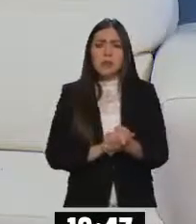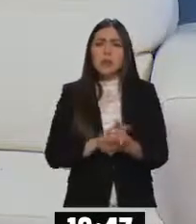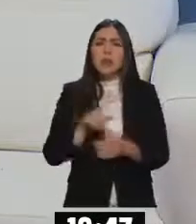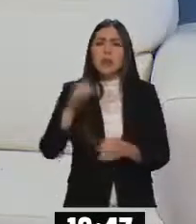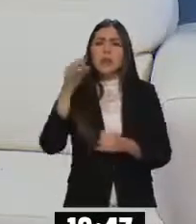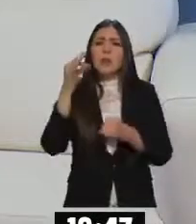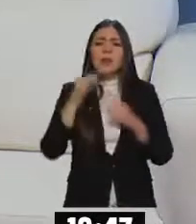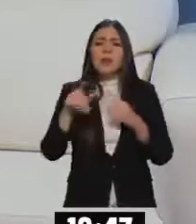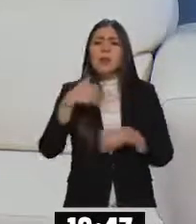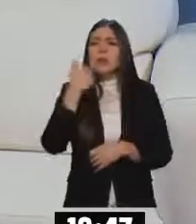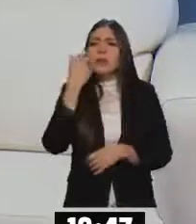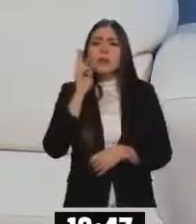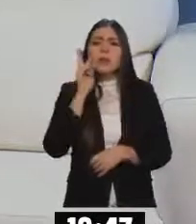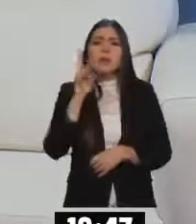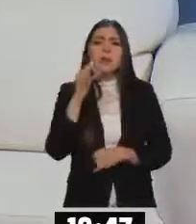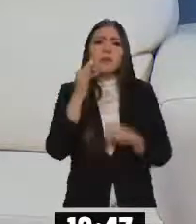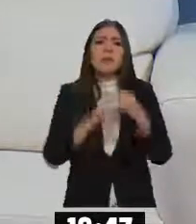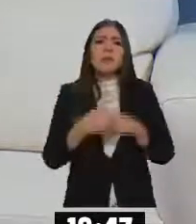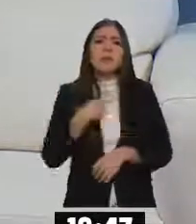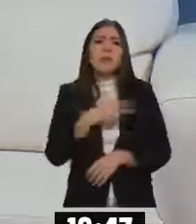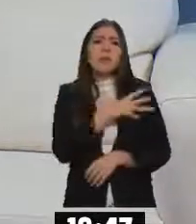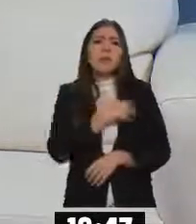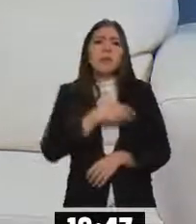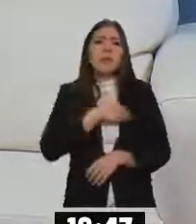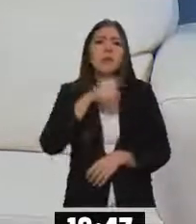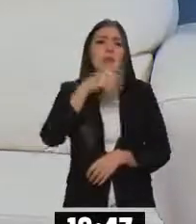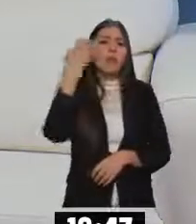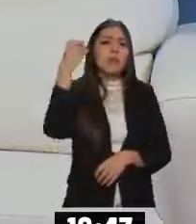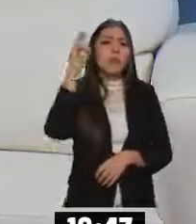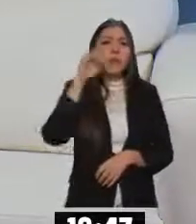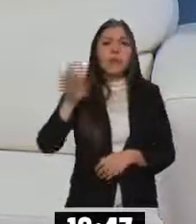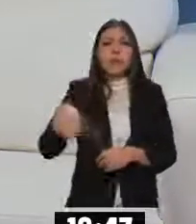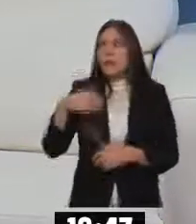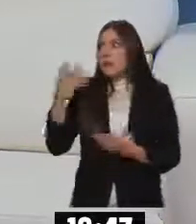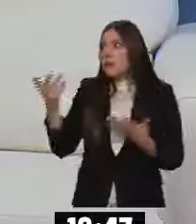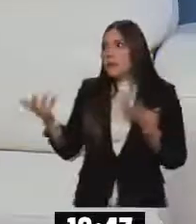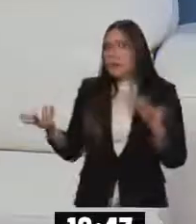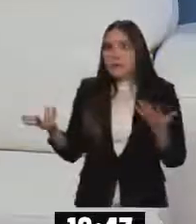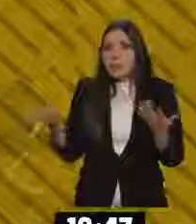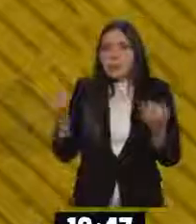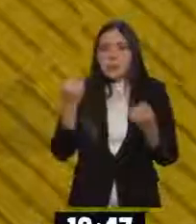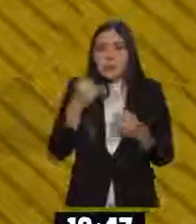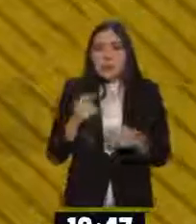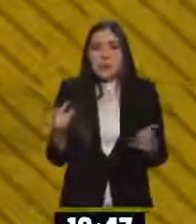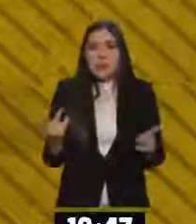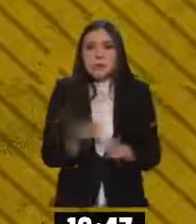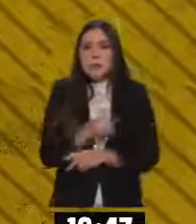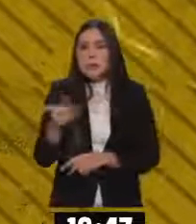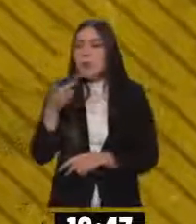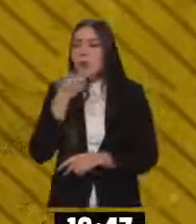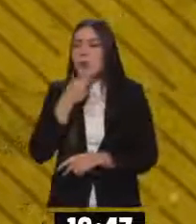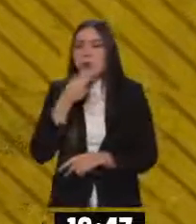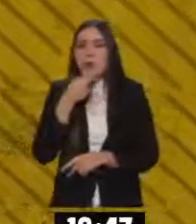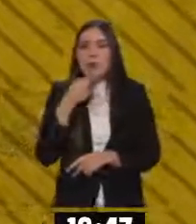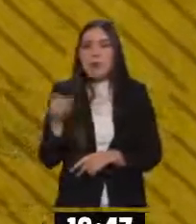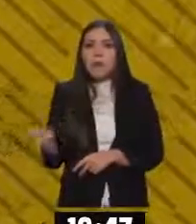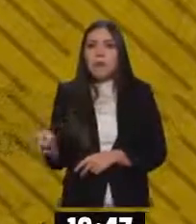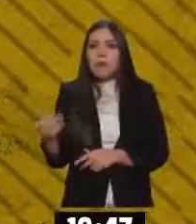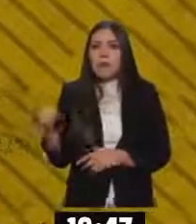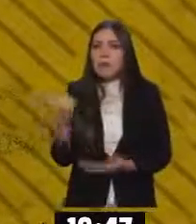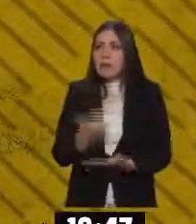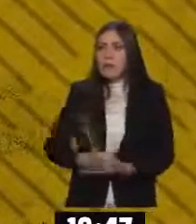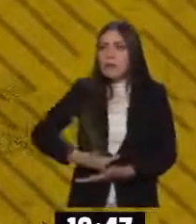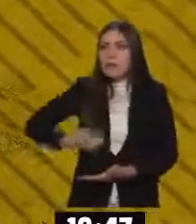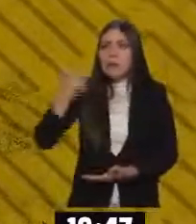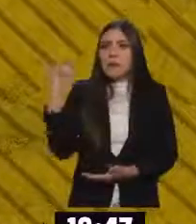vez mis hijos en Cuautla. So, estamos pensando, oh my God, ¿qué va a pasar? Este hombre tiene como